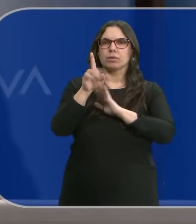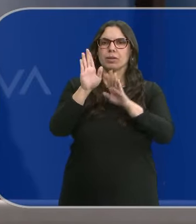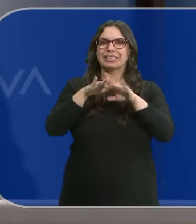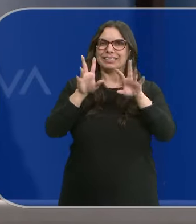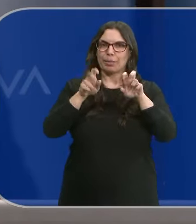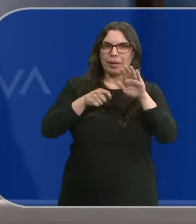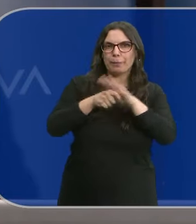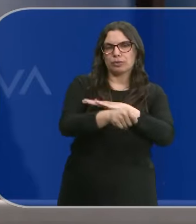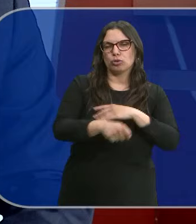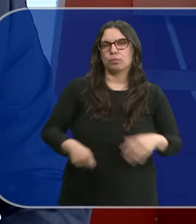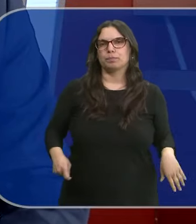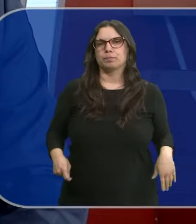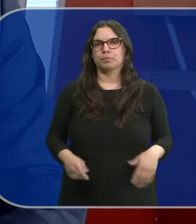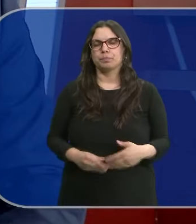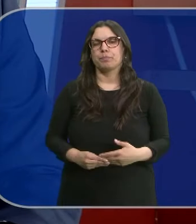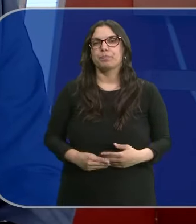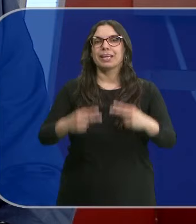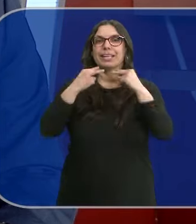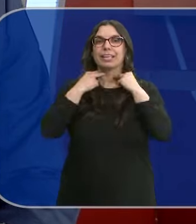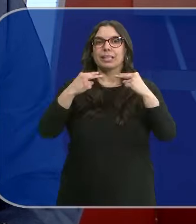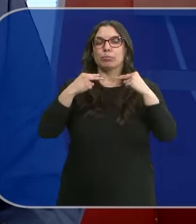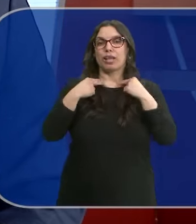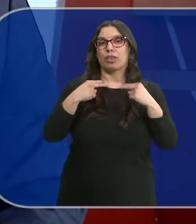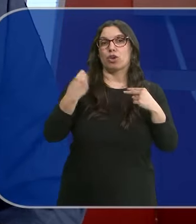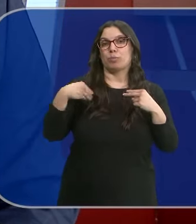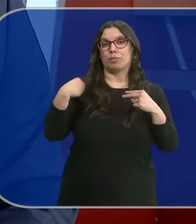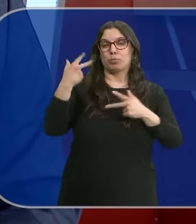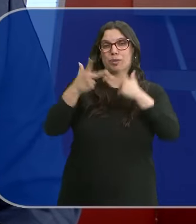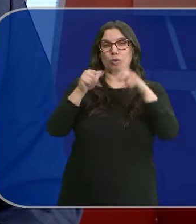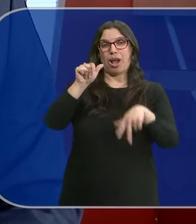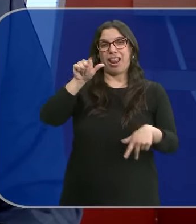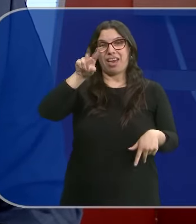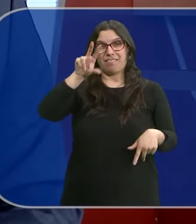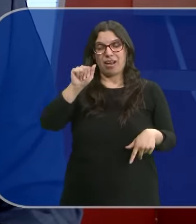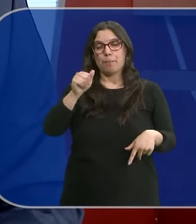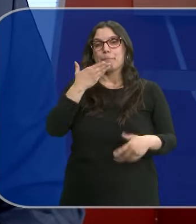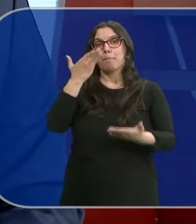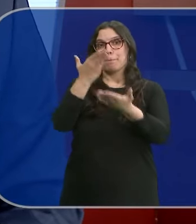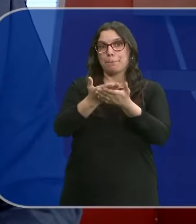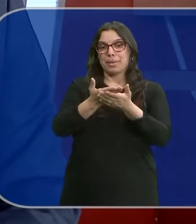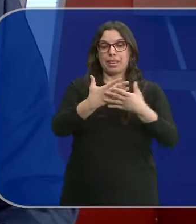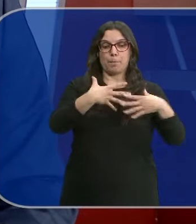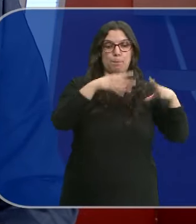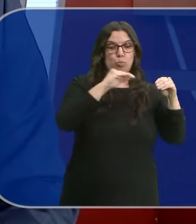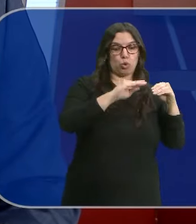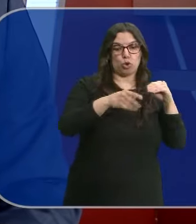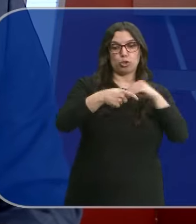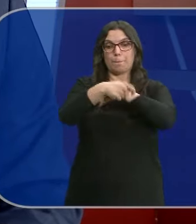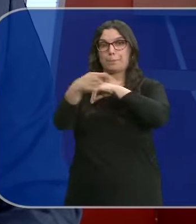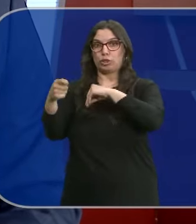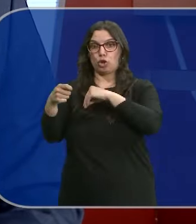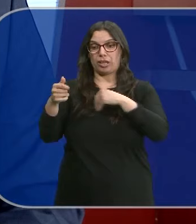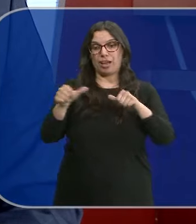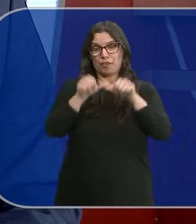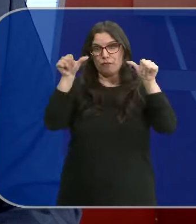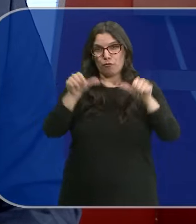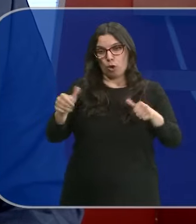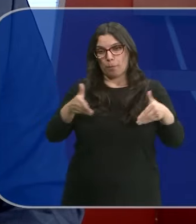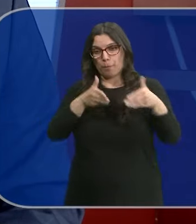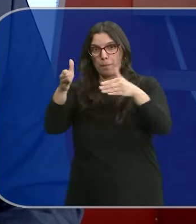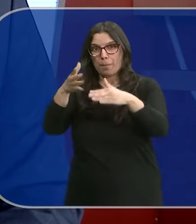inversión. La Diputación Foral de Álava pedirá que se modifique el trazado del AVE entre Burgos y Vitoria. No les gusta la solución